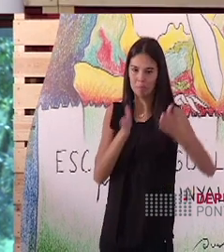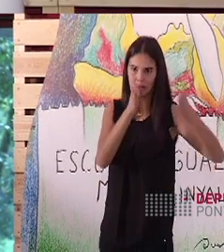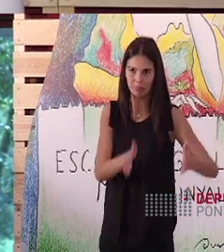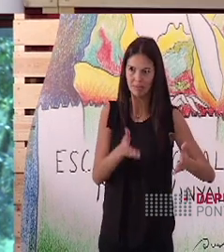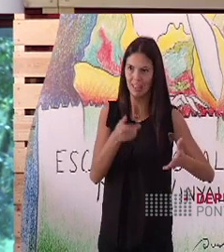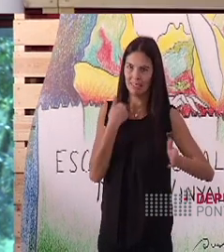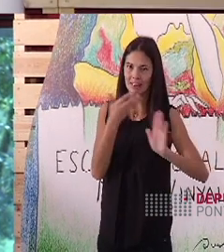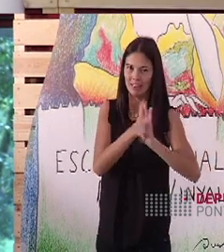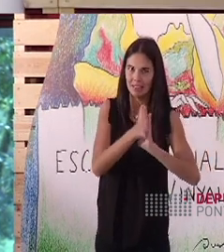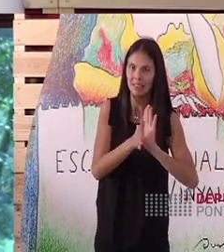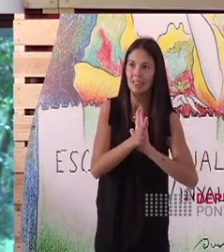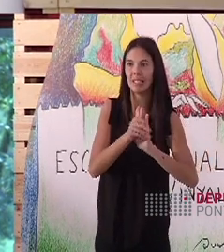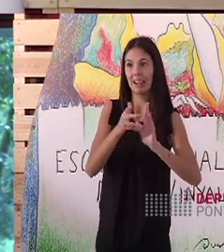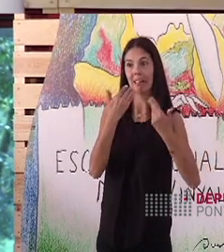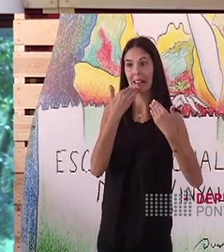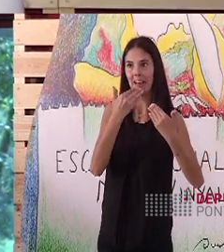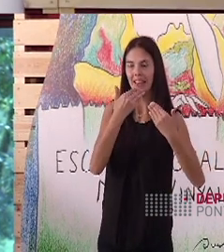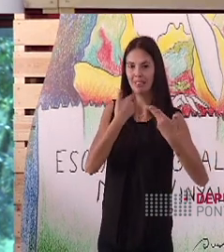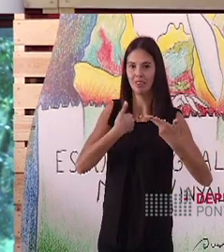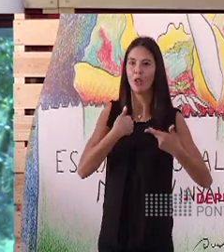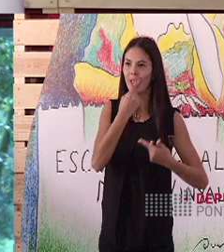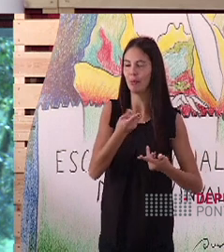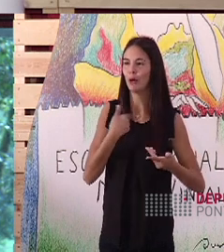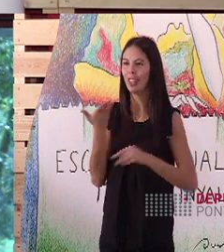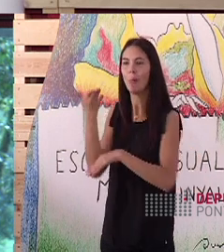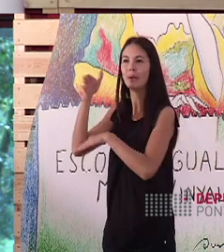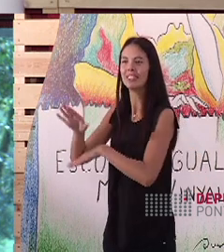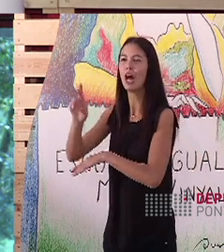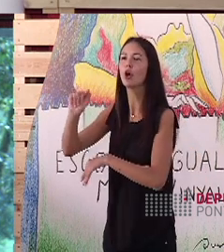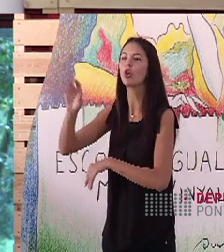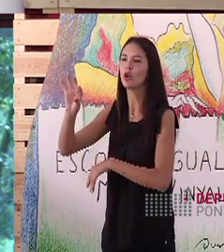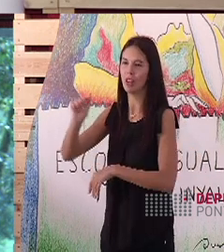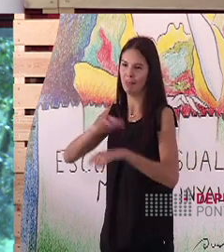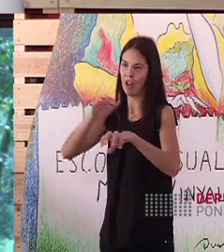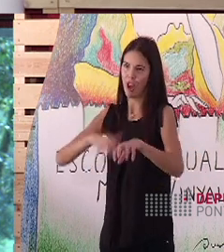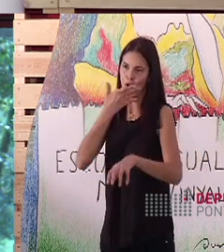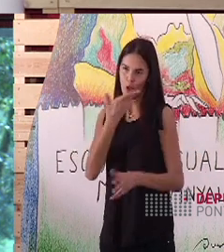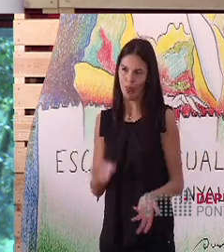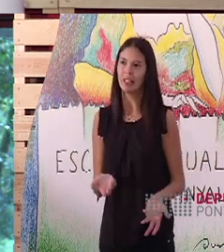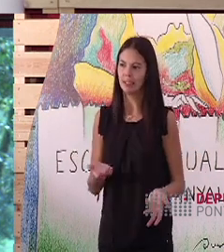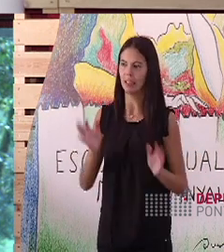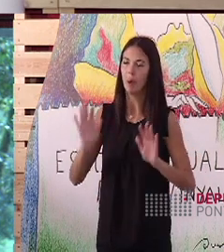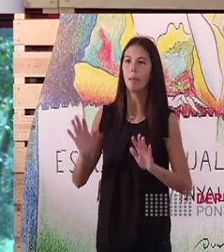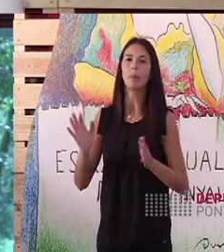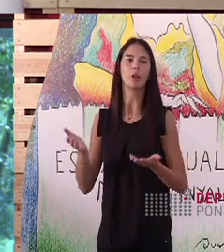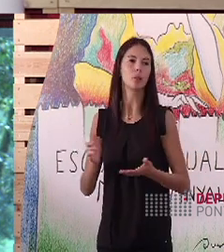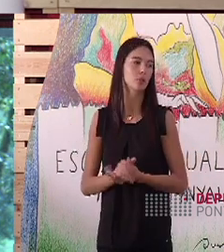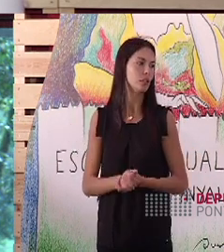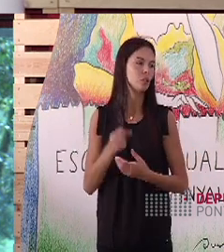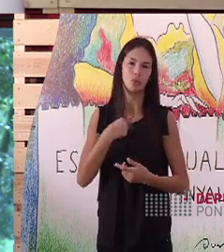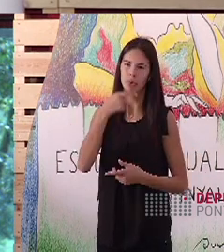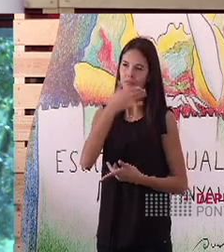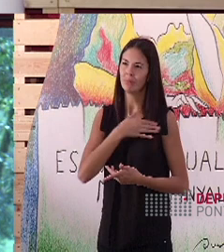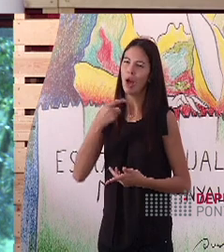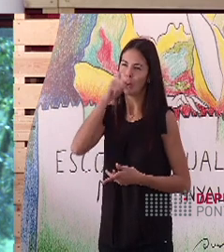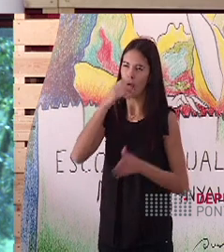por permitirme decilo, quero vos presentar a Rosa, a maioría xa coñecedes, pero nunca está de máis lembrar un